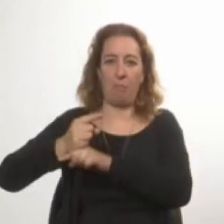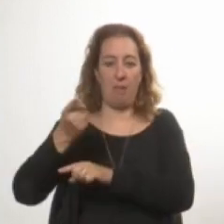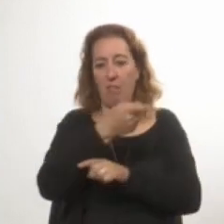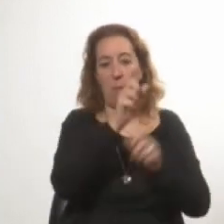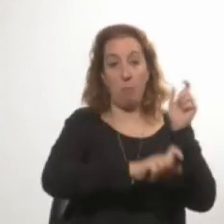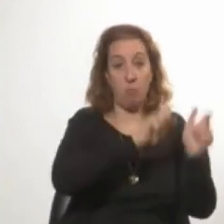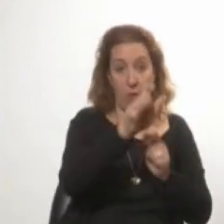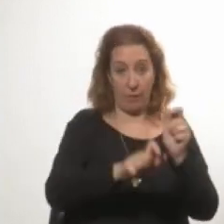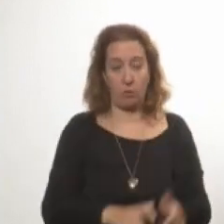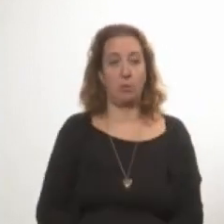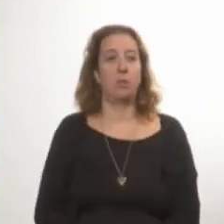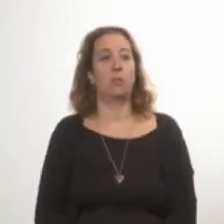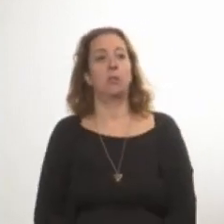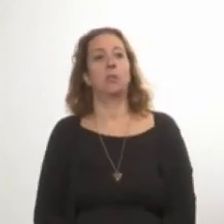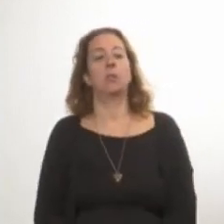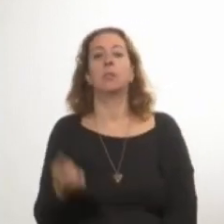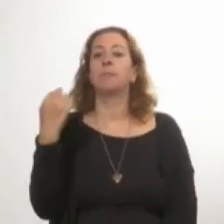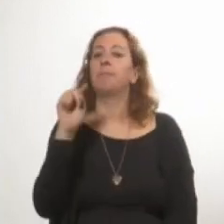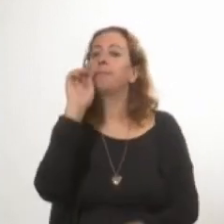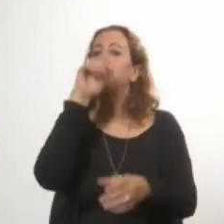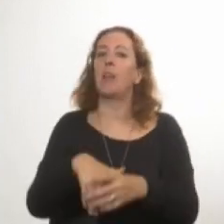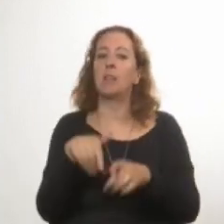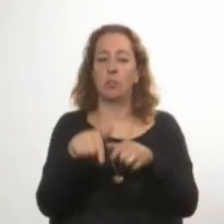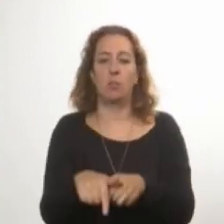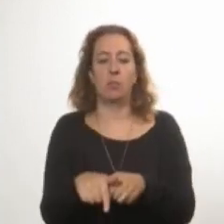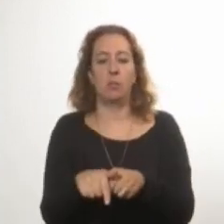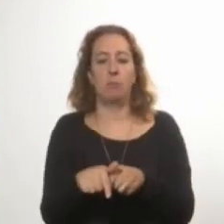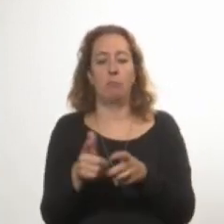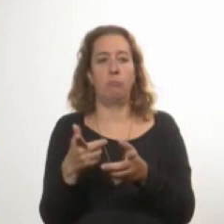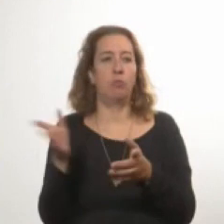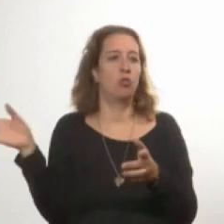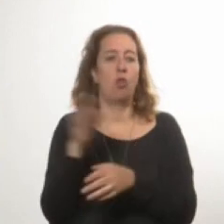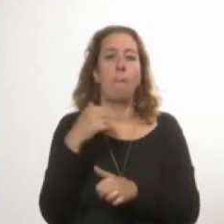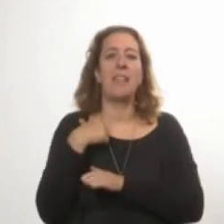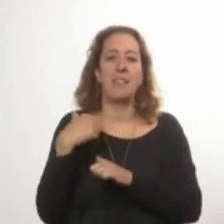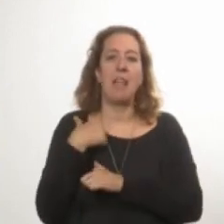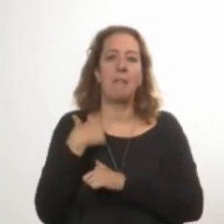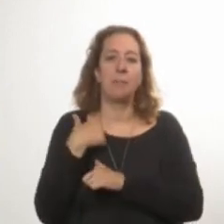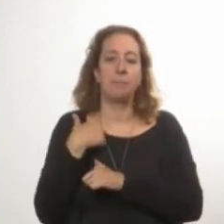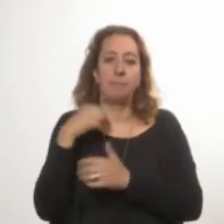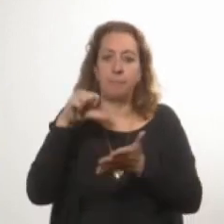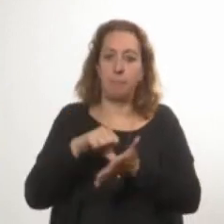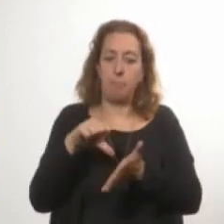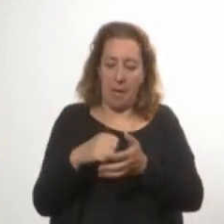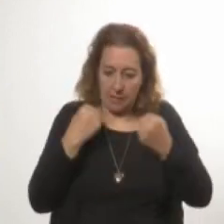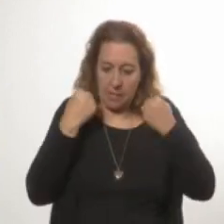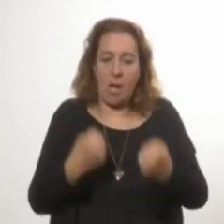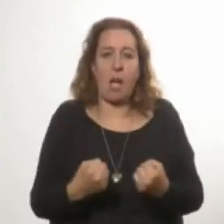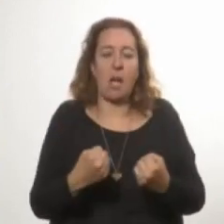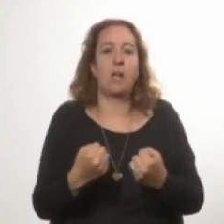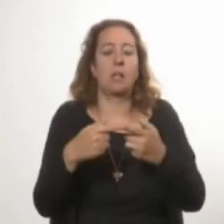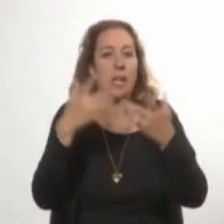Uruguay, este sonsonete. Y que dentro de este caben indudablemente todos los militares patriotas que estén con la causa del pueblo